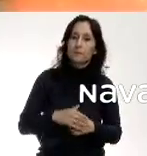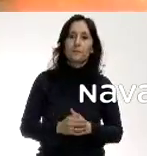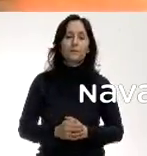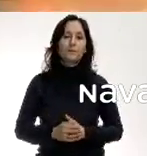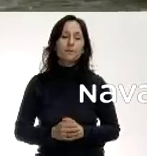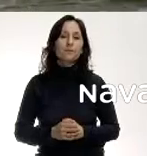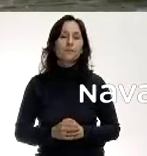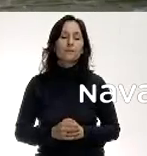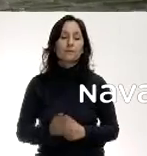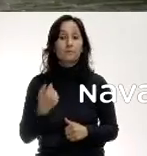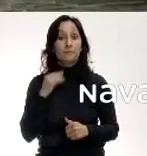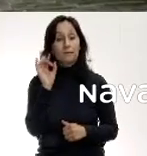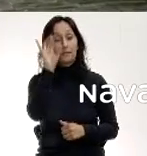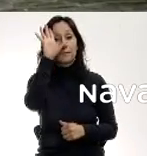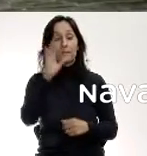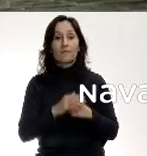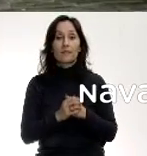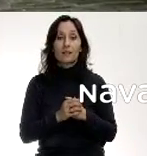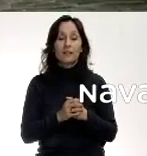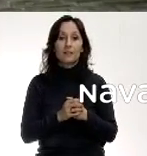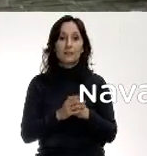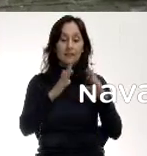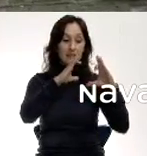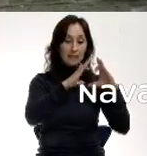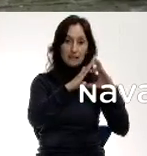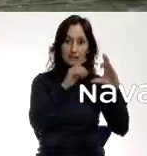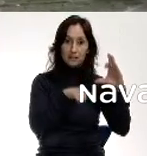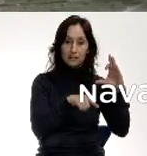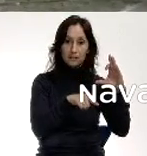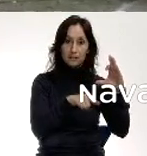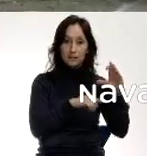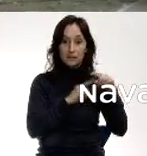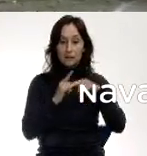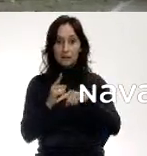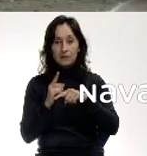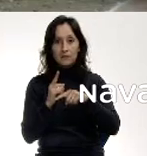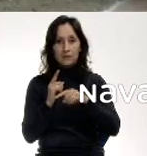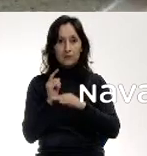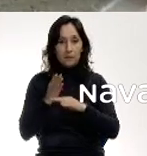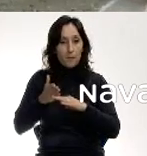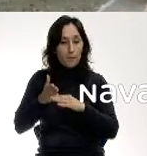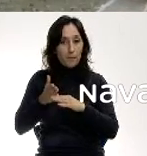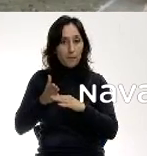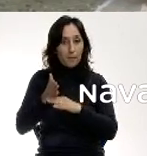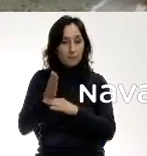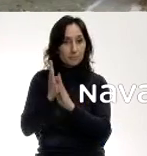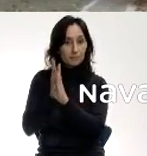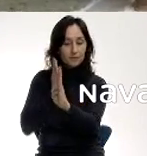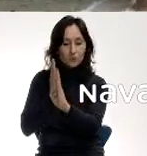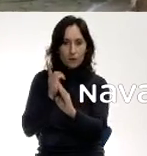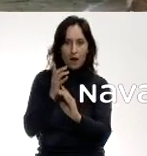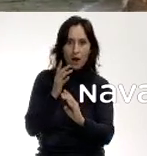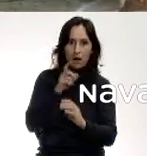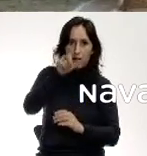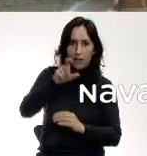Me llama la atención, Beatriz, que es que entre la iglesia de San Saturnino y este otro muro existen casas, son vecinos los que aquí